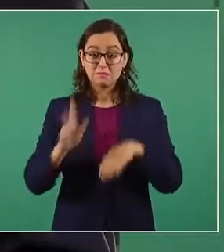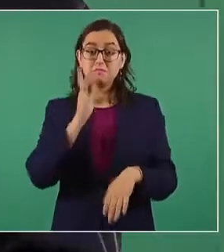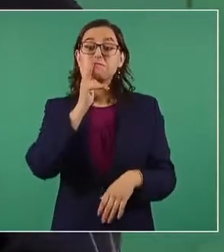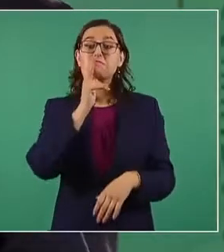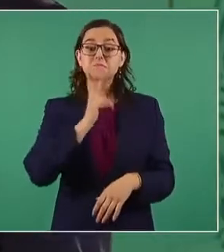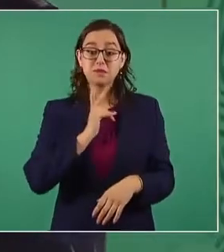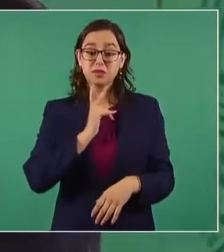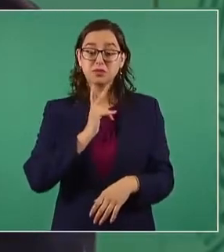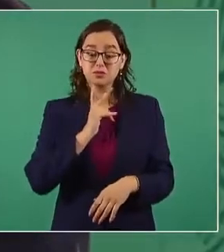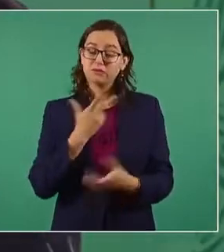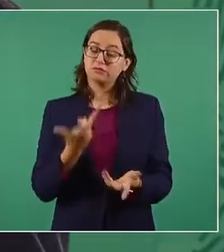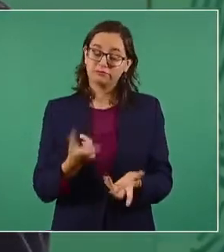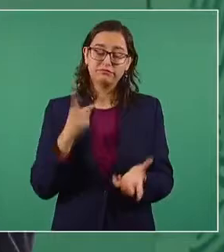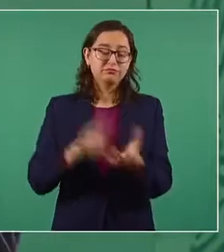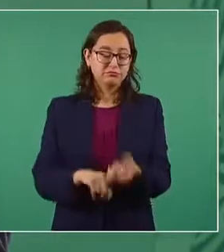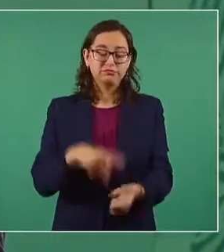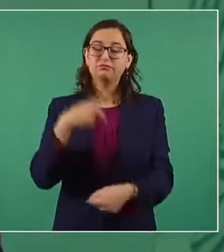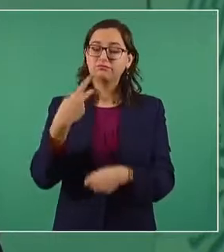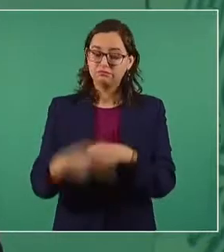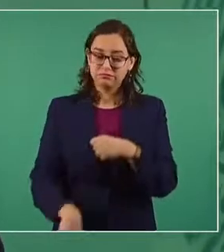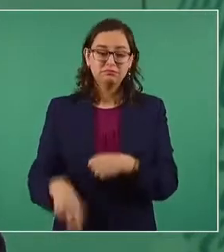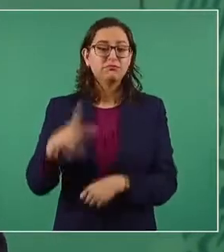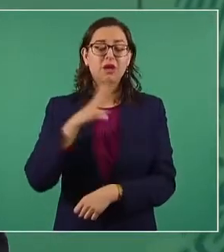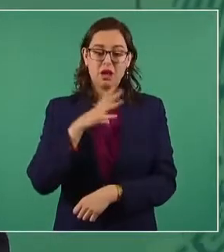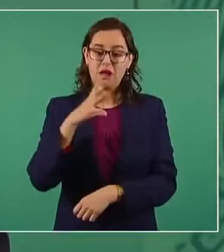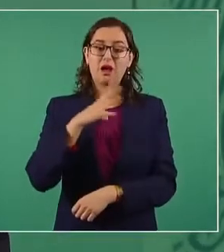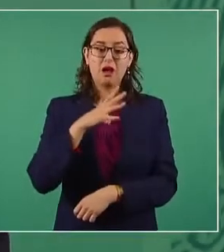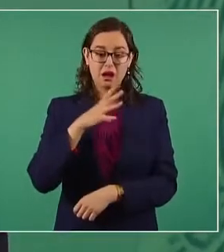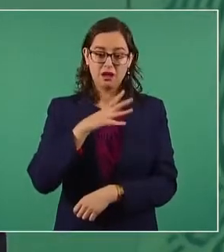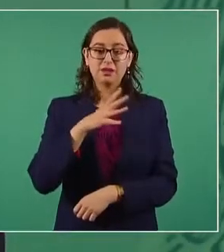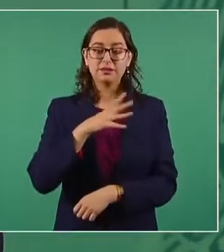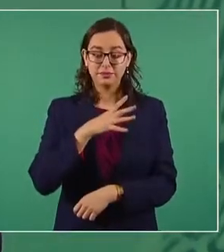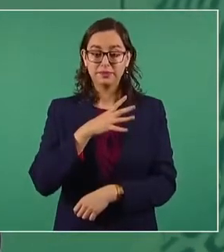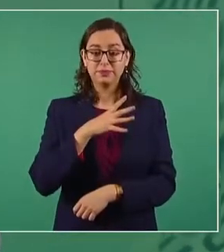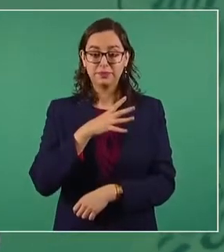actividad muy riesgosa para que